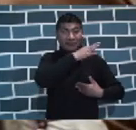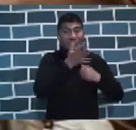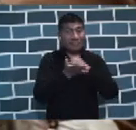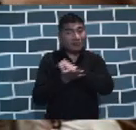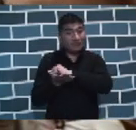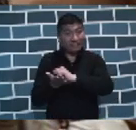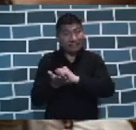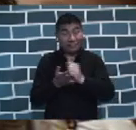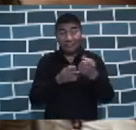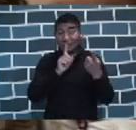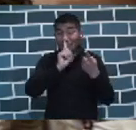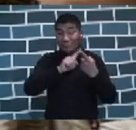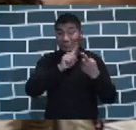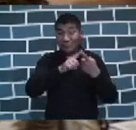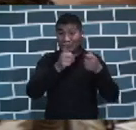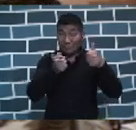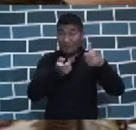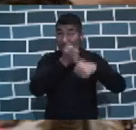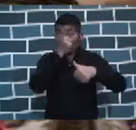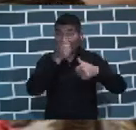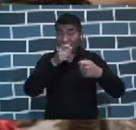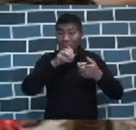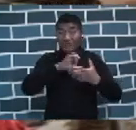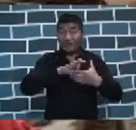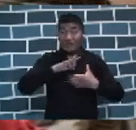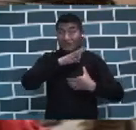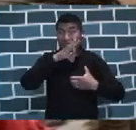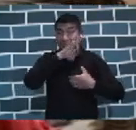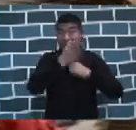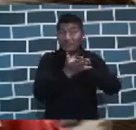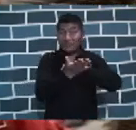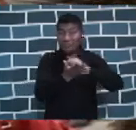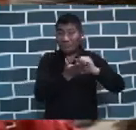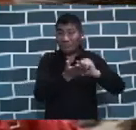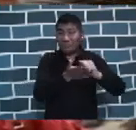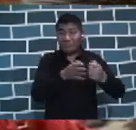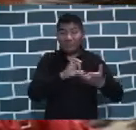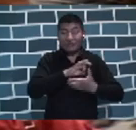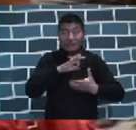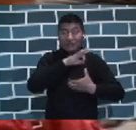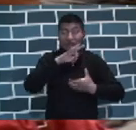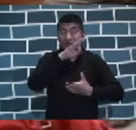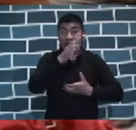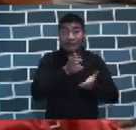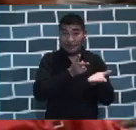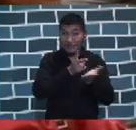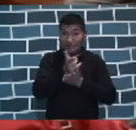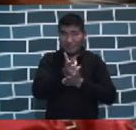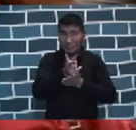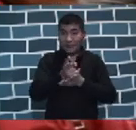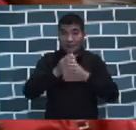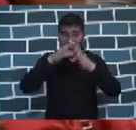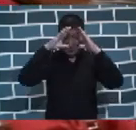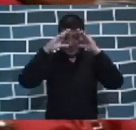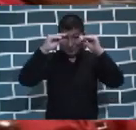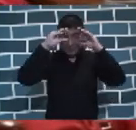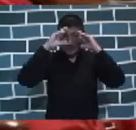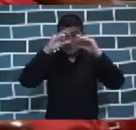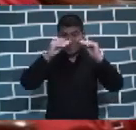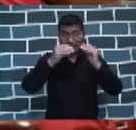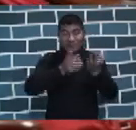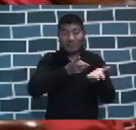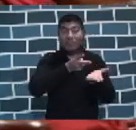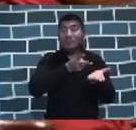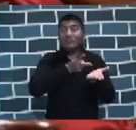primero el espíritu santo que es el espíritu de la verdad enseñar a la